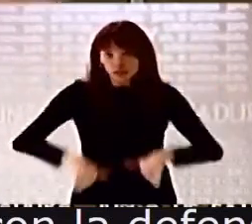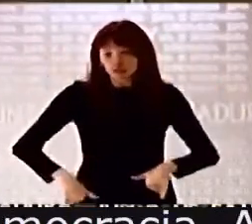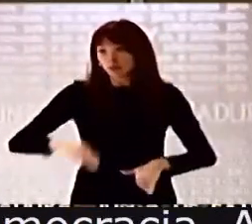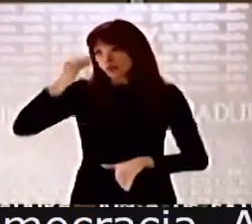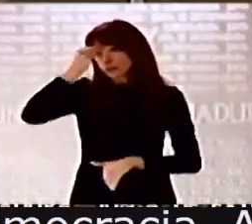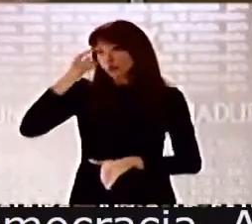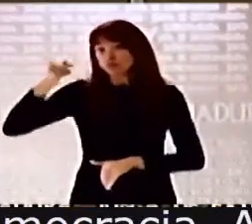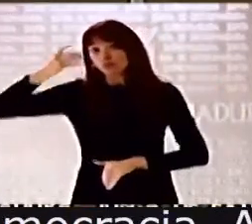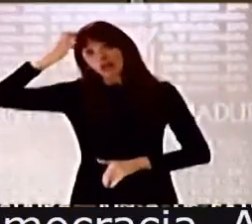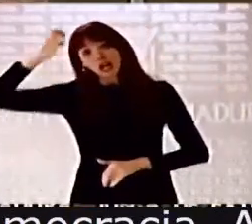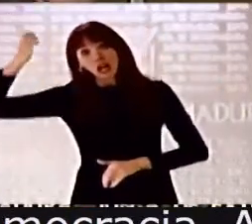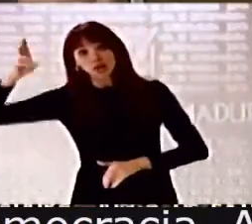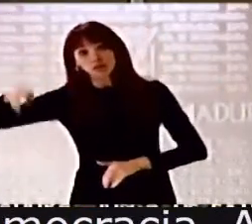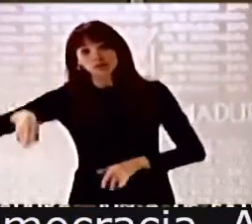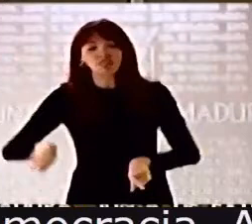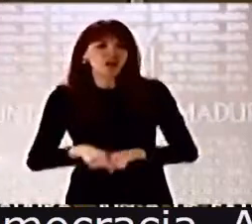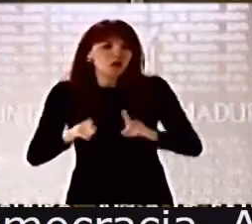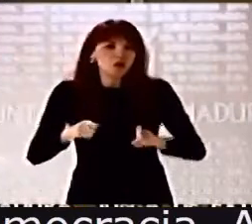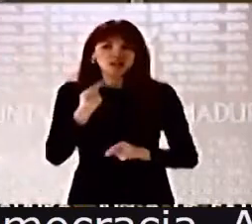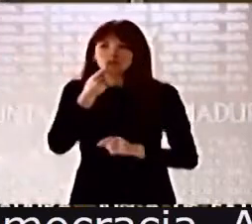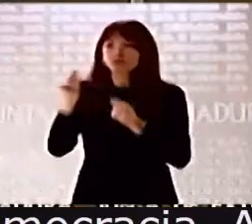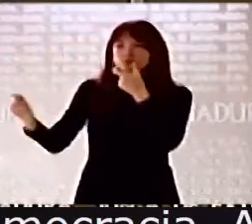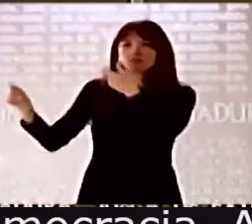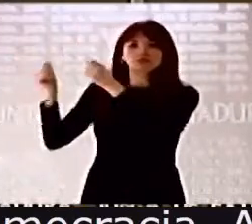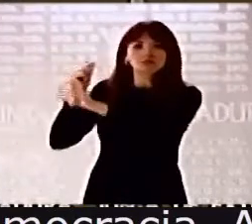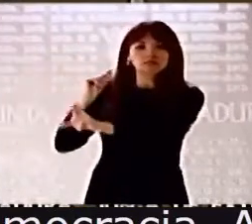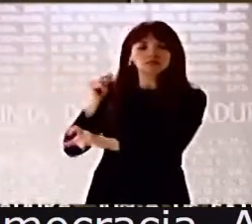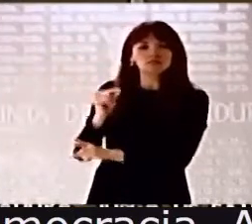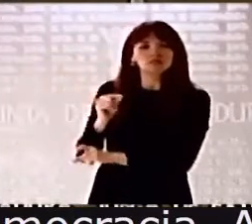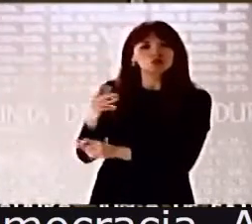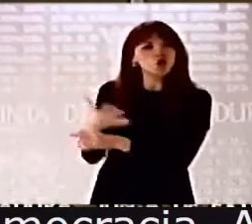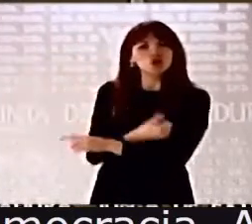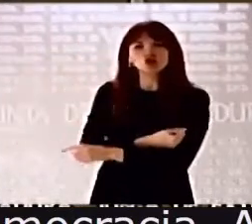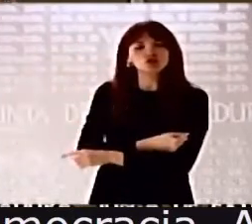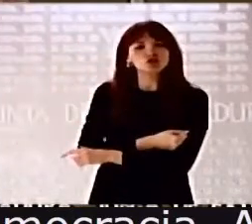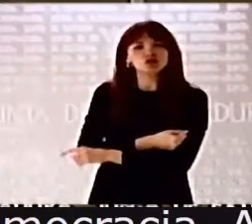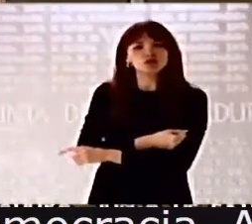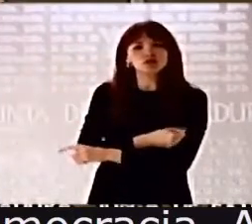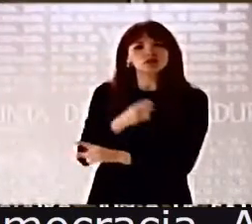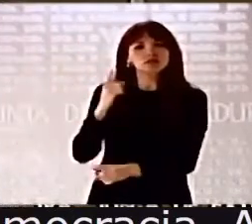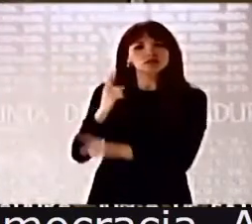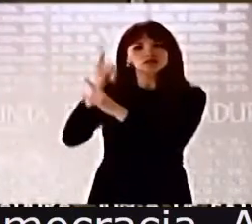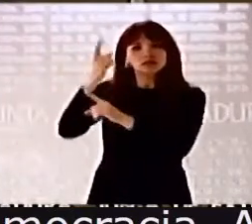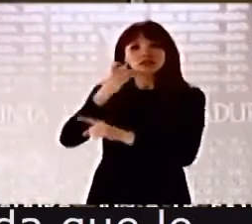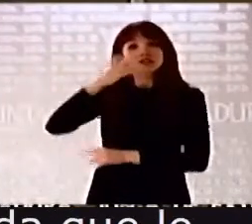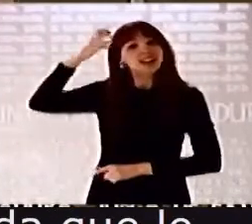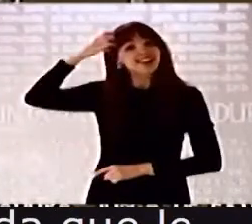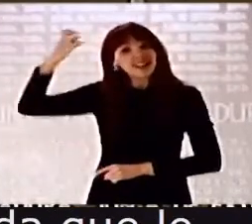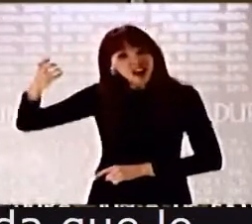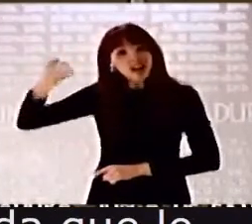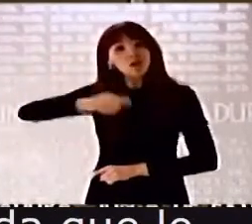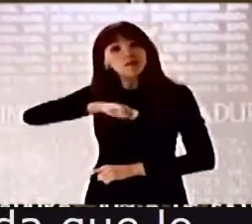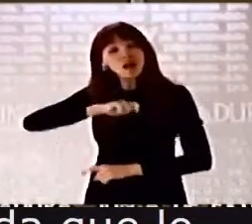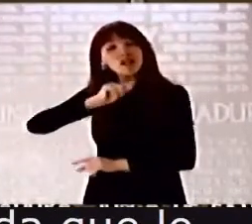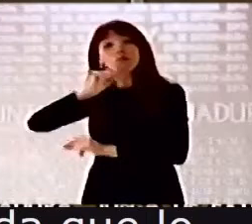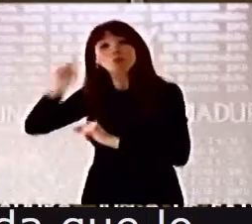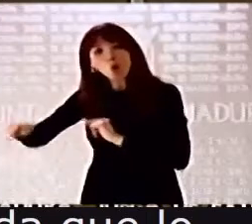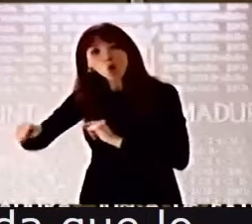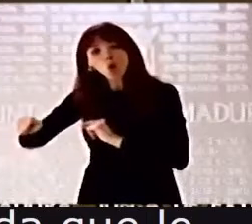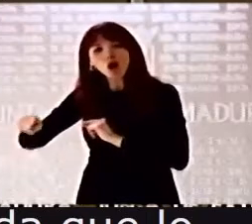rey, ¿qué más da que lo insulte? Nos están insultando a todos. Cuando se insulta al rey de España, nos están insultando a